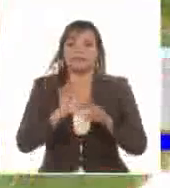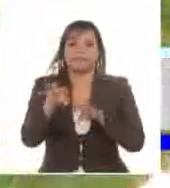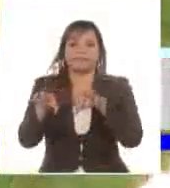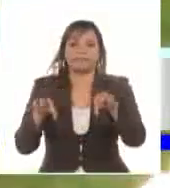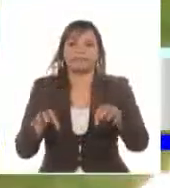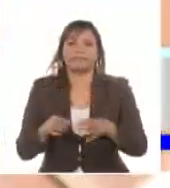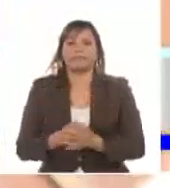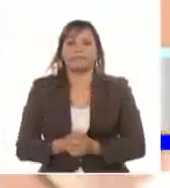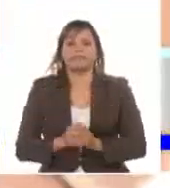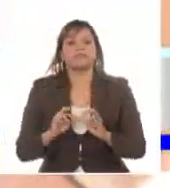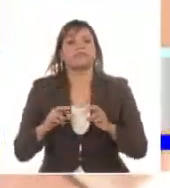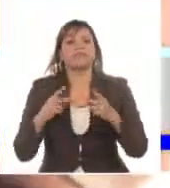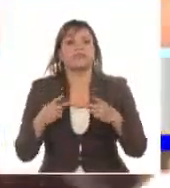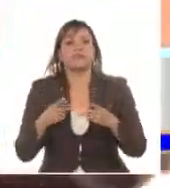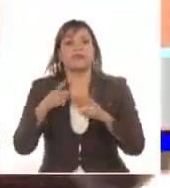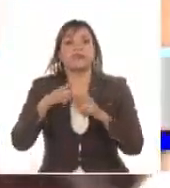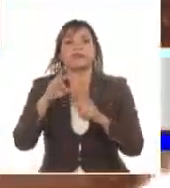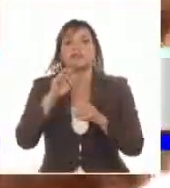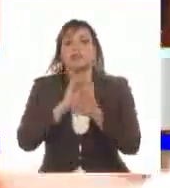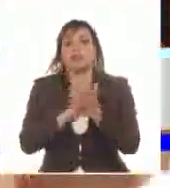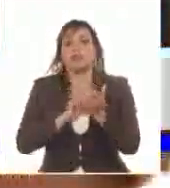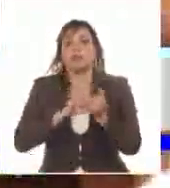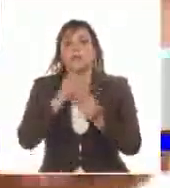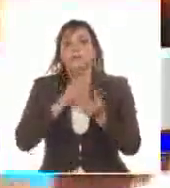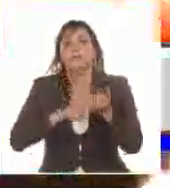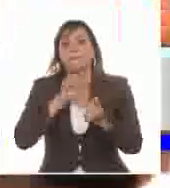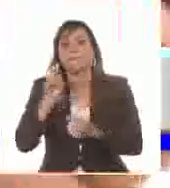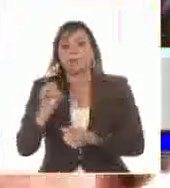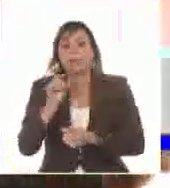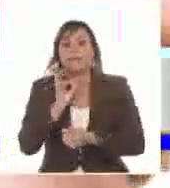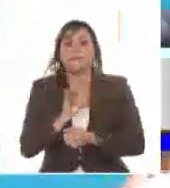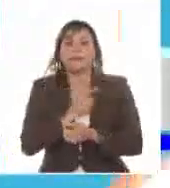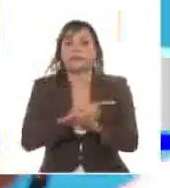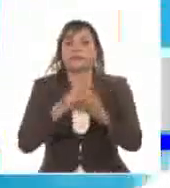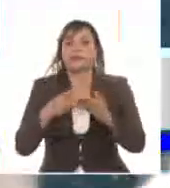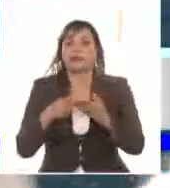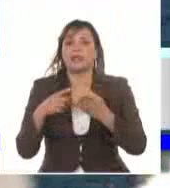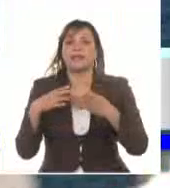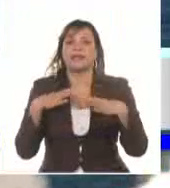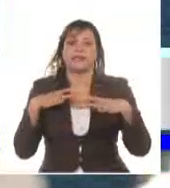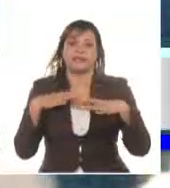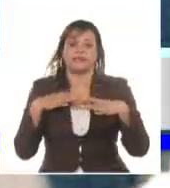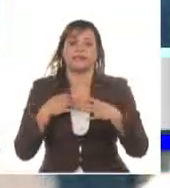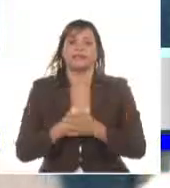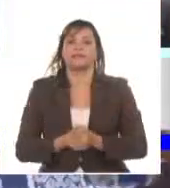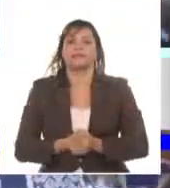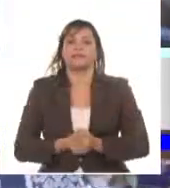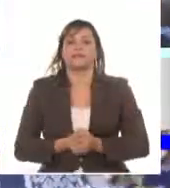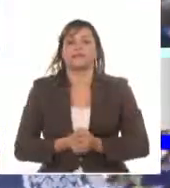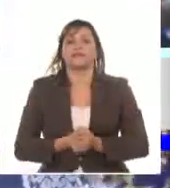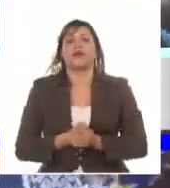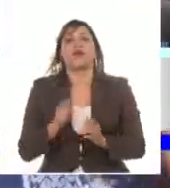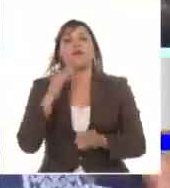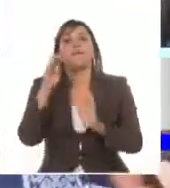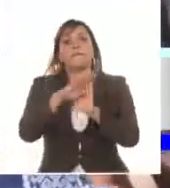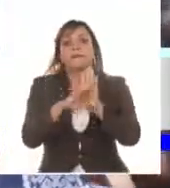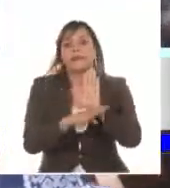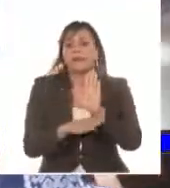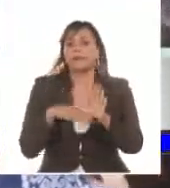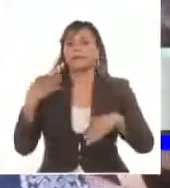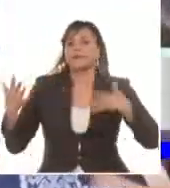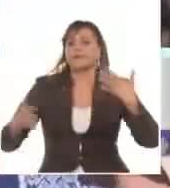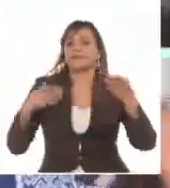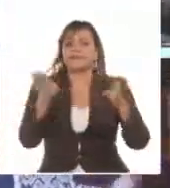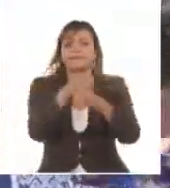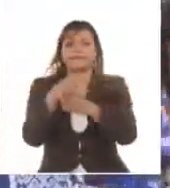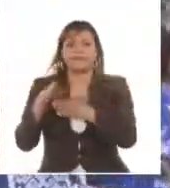Otra vez regresa el trompo con su feria, coincidiendo con la semana de receso docente. Un amplio programa de actividades recreativas en las que